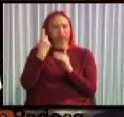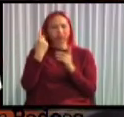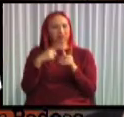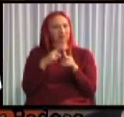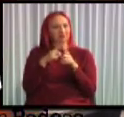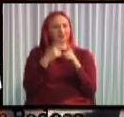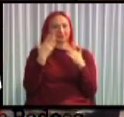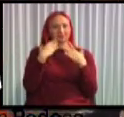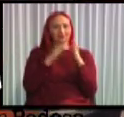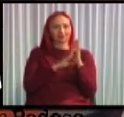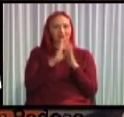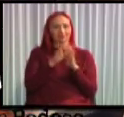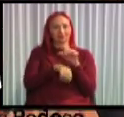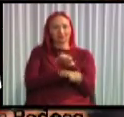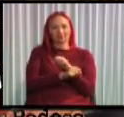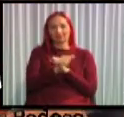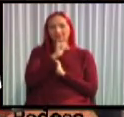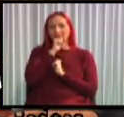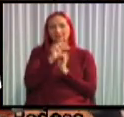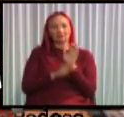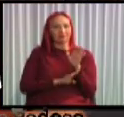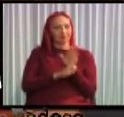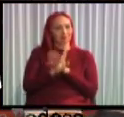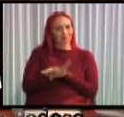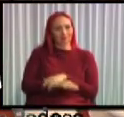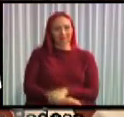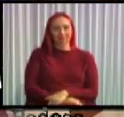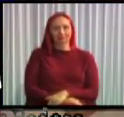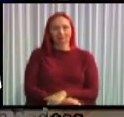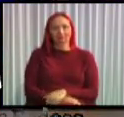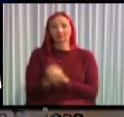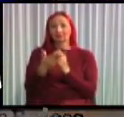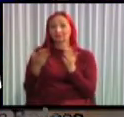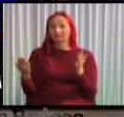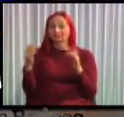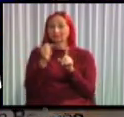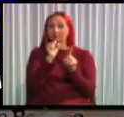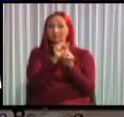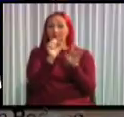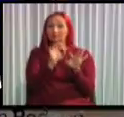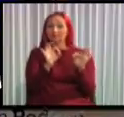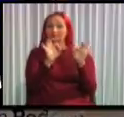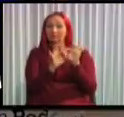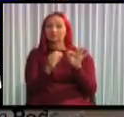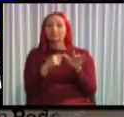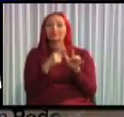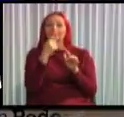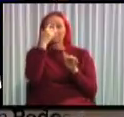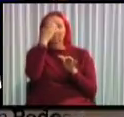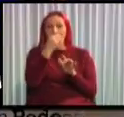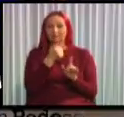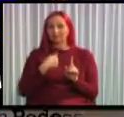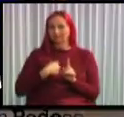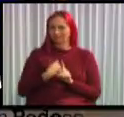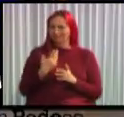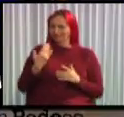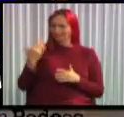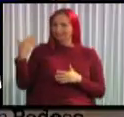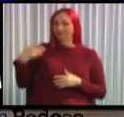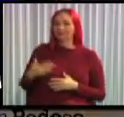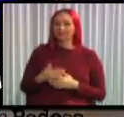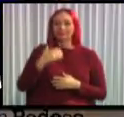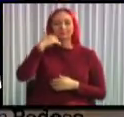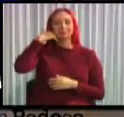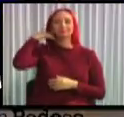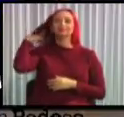Dicen que es evolución del fútbol, no, ¿cuál evolución? Otro aspecto fundamental también creo yo que ha dejado de prácticamente